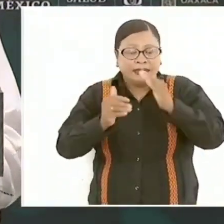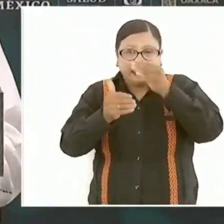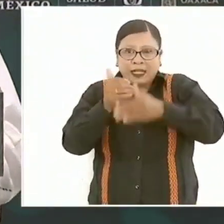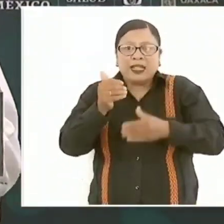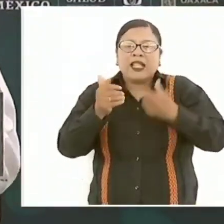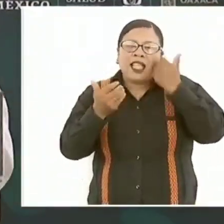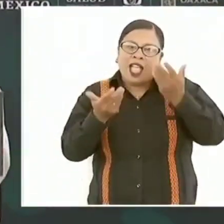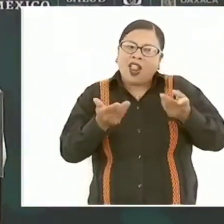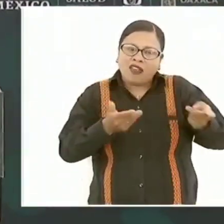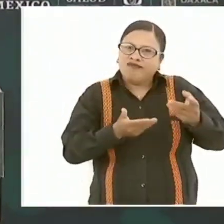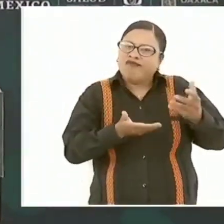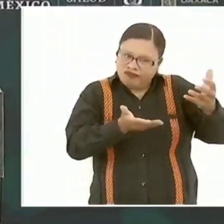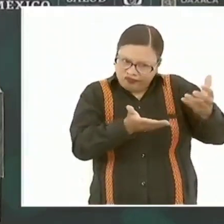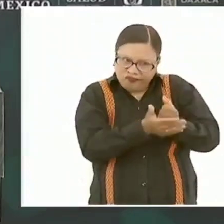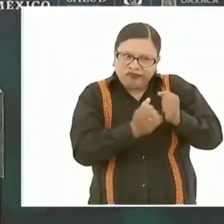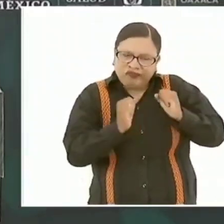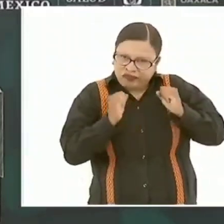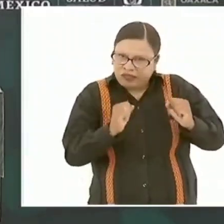campeones, así como Chito.